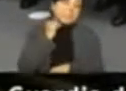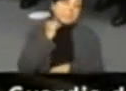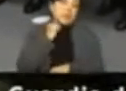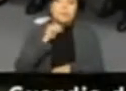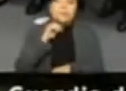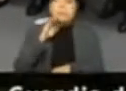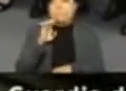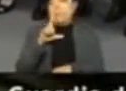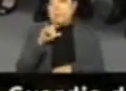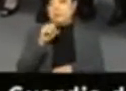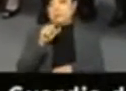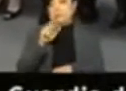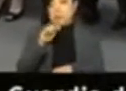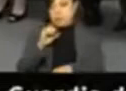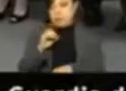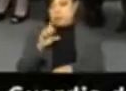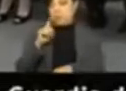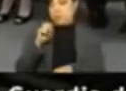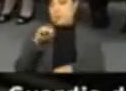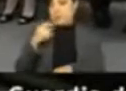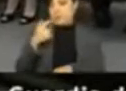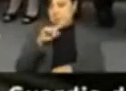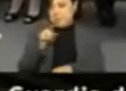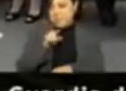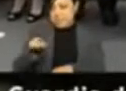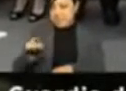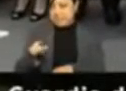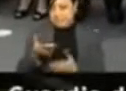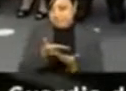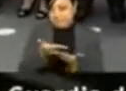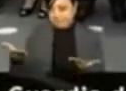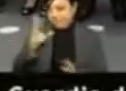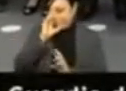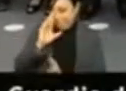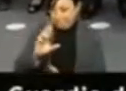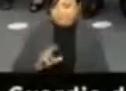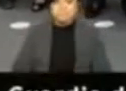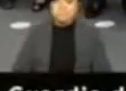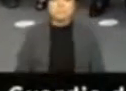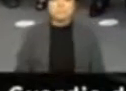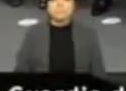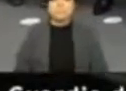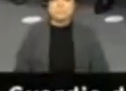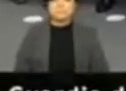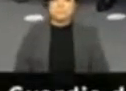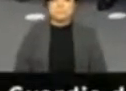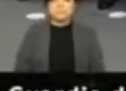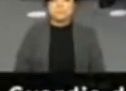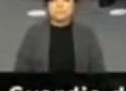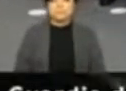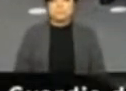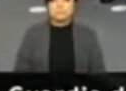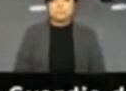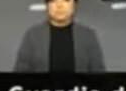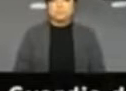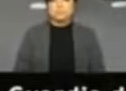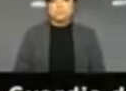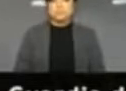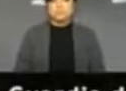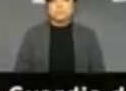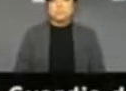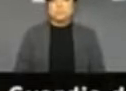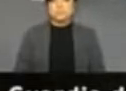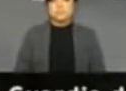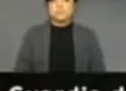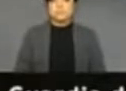y va a salir adelante fortalecido. Yo creo que tenemos que apostarle a la legalidad, a la